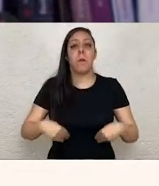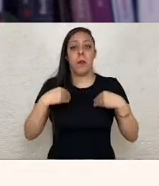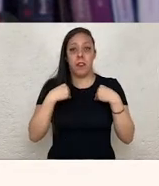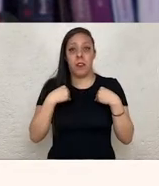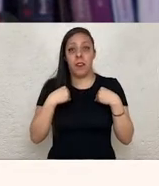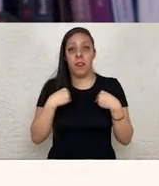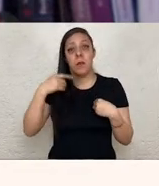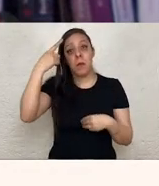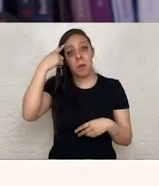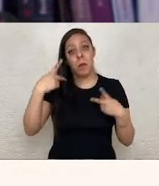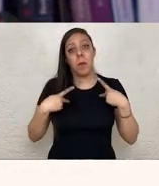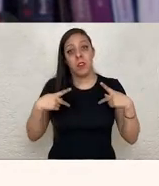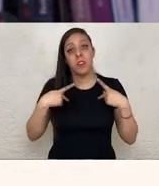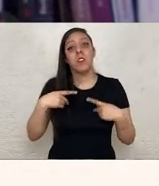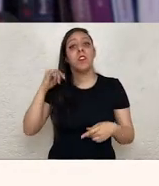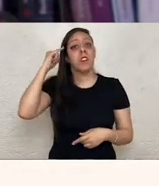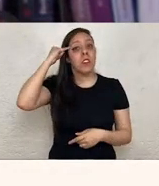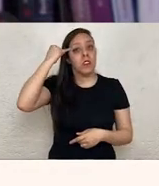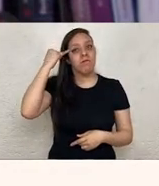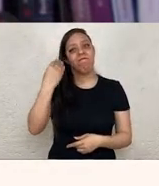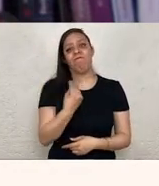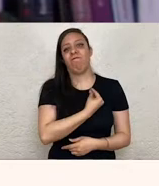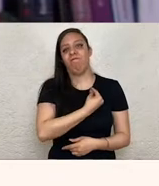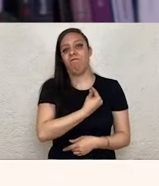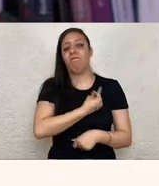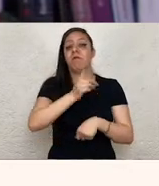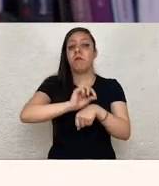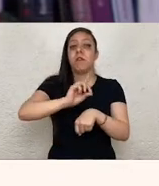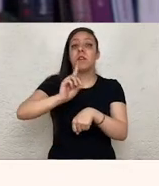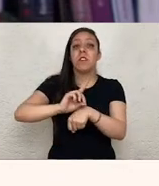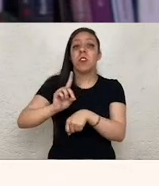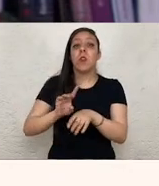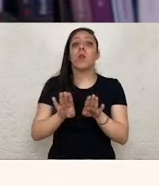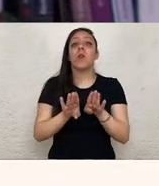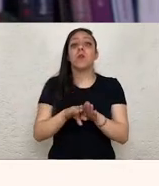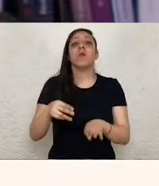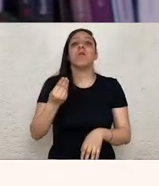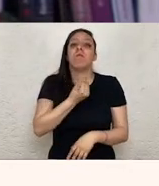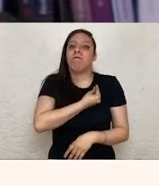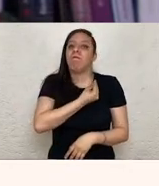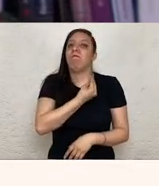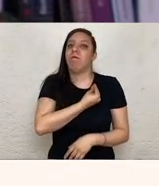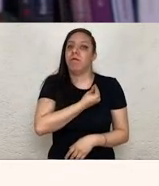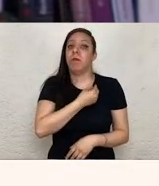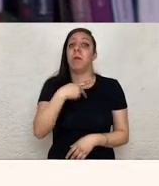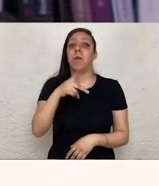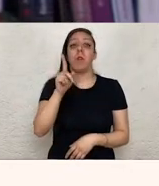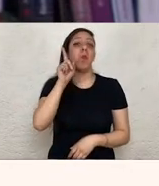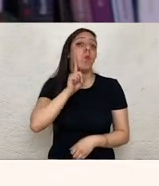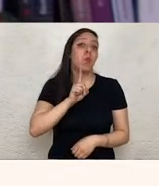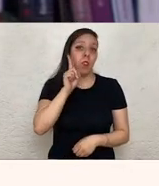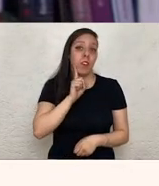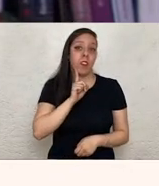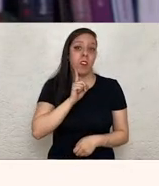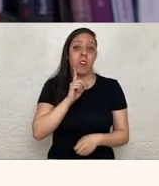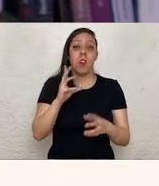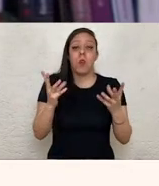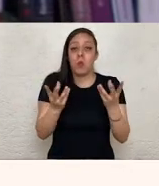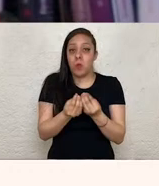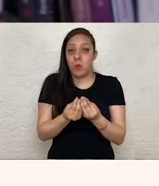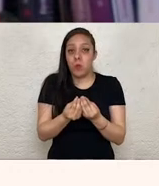días y los indígenas la resisten todos los días. Y la resisten a través de sus